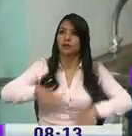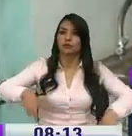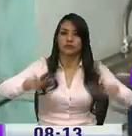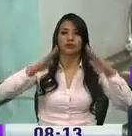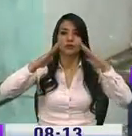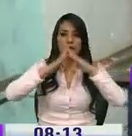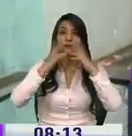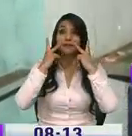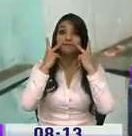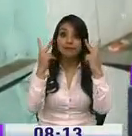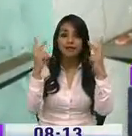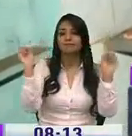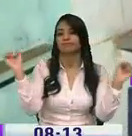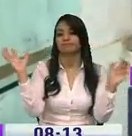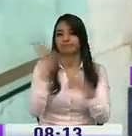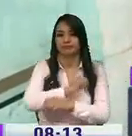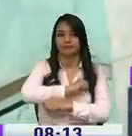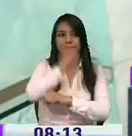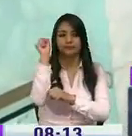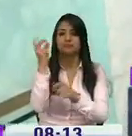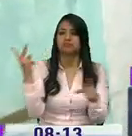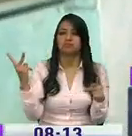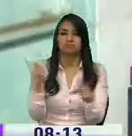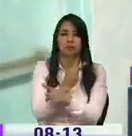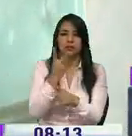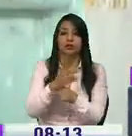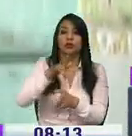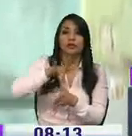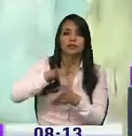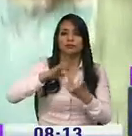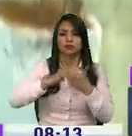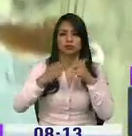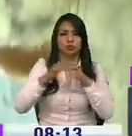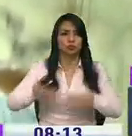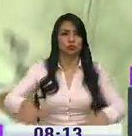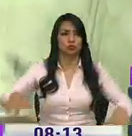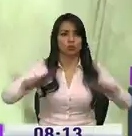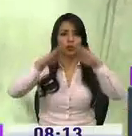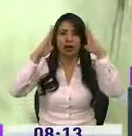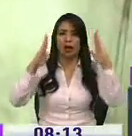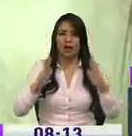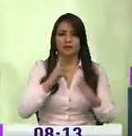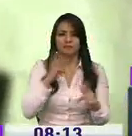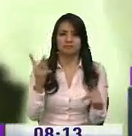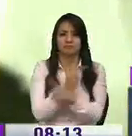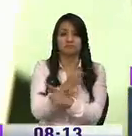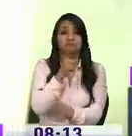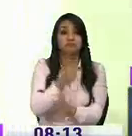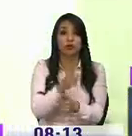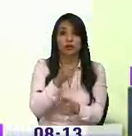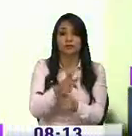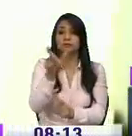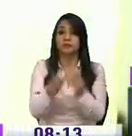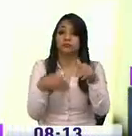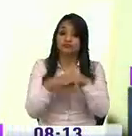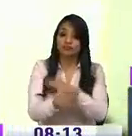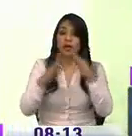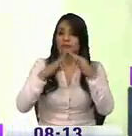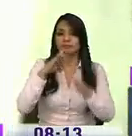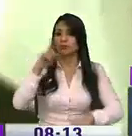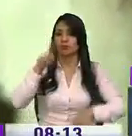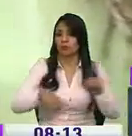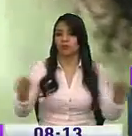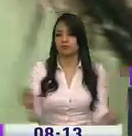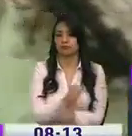pudo comprobar de que existe un riesgo estructural bastante fuerte bastante grande en este en este sitio por lo cual john es habitable cabe señalar que en esta